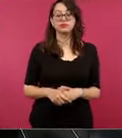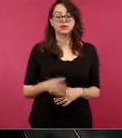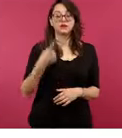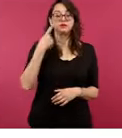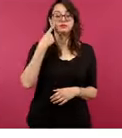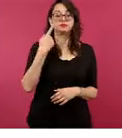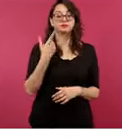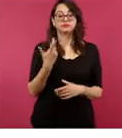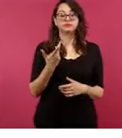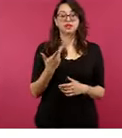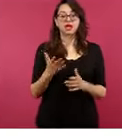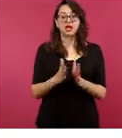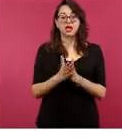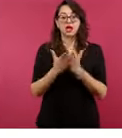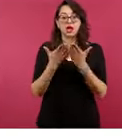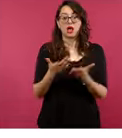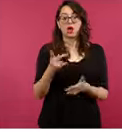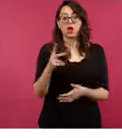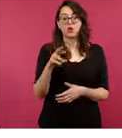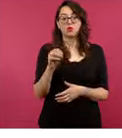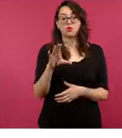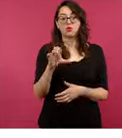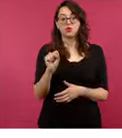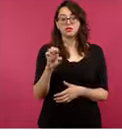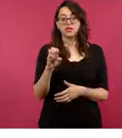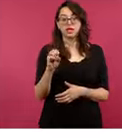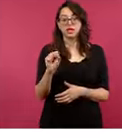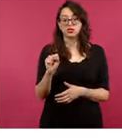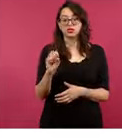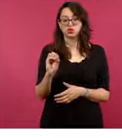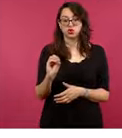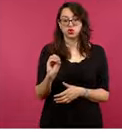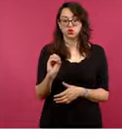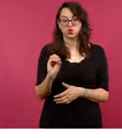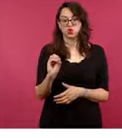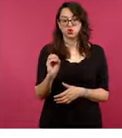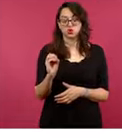Scherer después del golpe Excelsior.